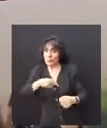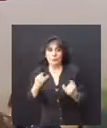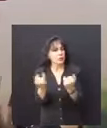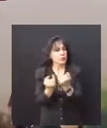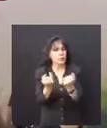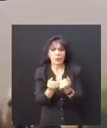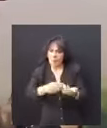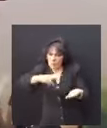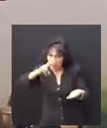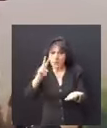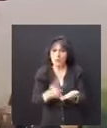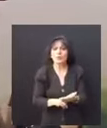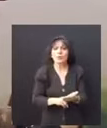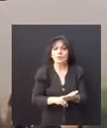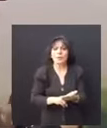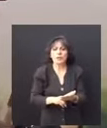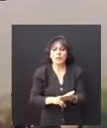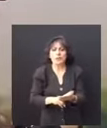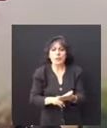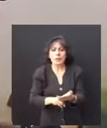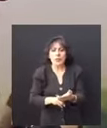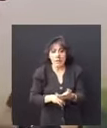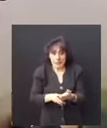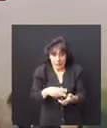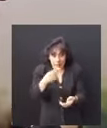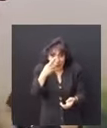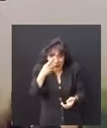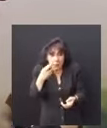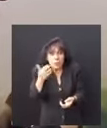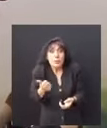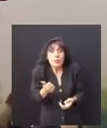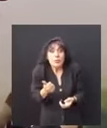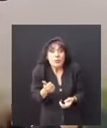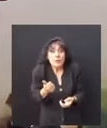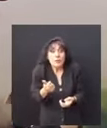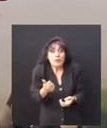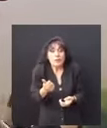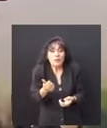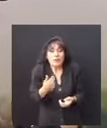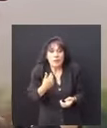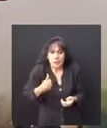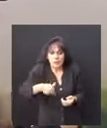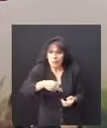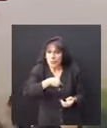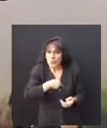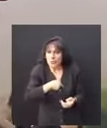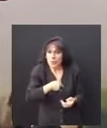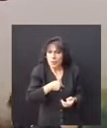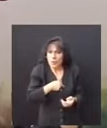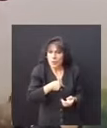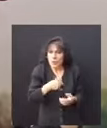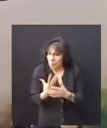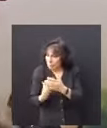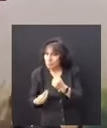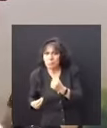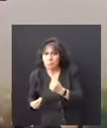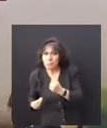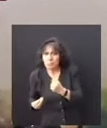principios, con las mismas causas. Nosotros no venimos